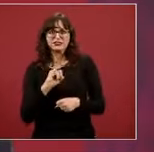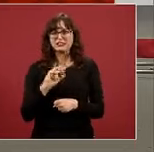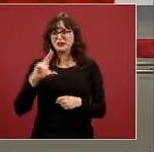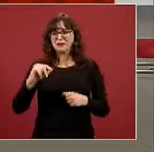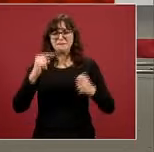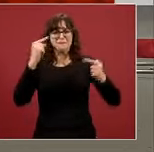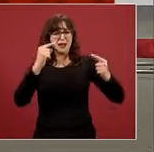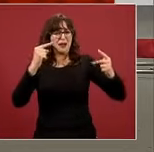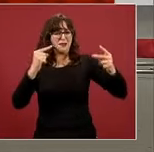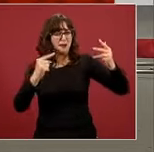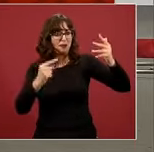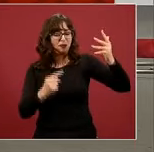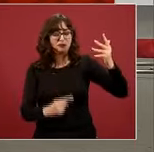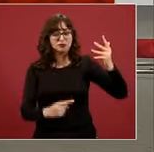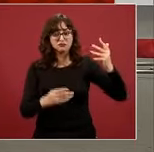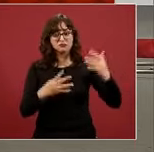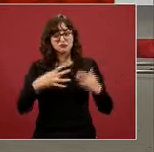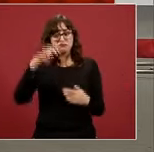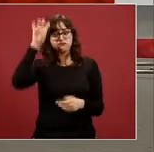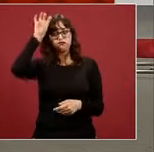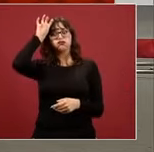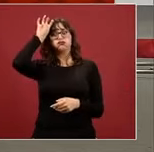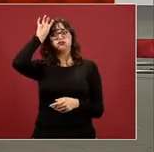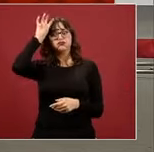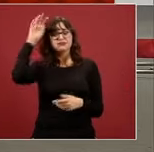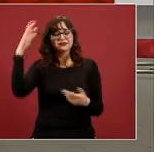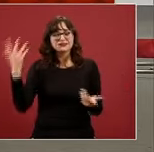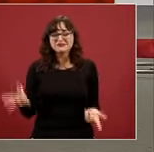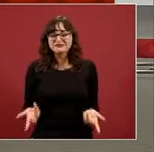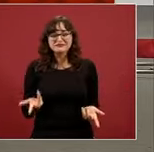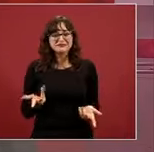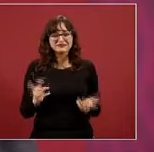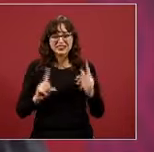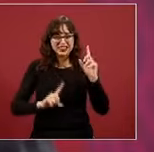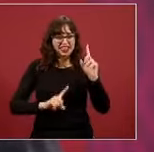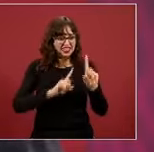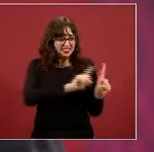etcétera. A lo largo de estos meses, el mundo ha visto